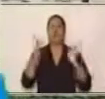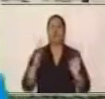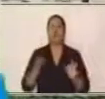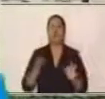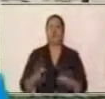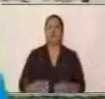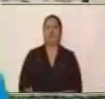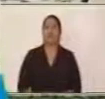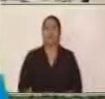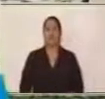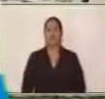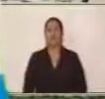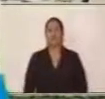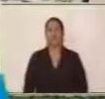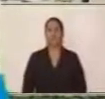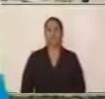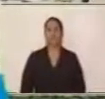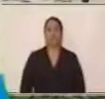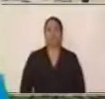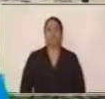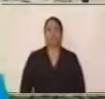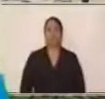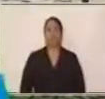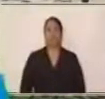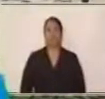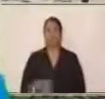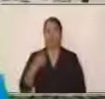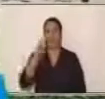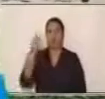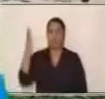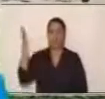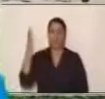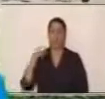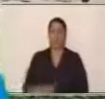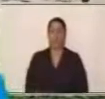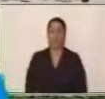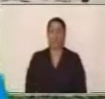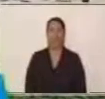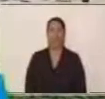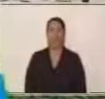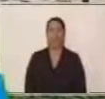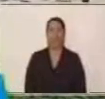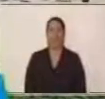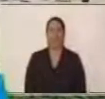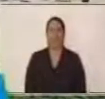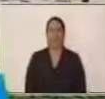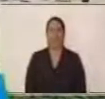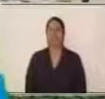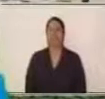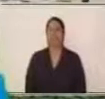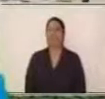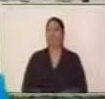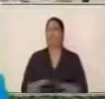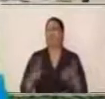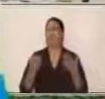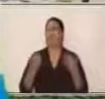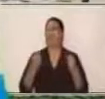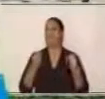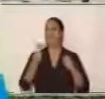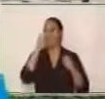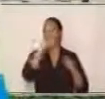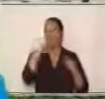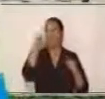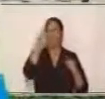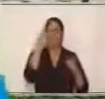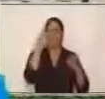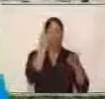Esta esquina la doblamos hacia adentro. Ya tenemos esta forma. Vamos a girar y le voy a hacer otra cara. A ver qué